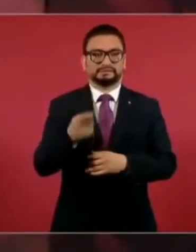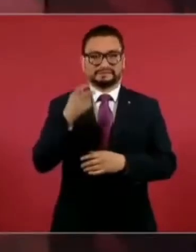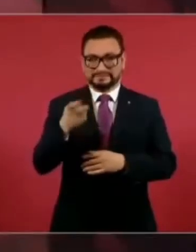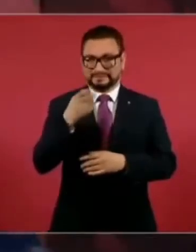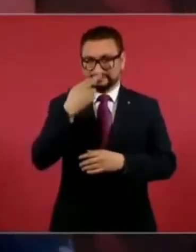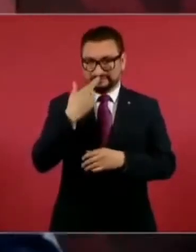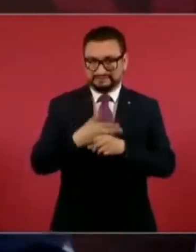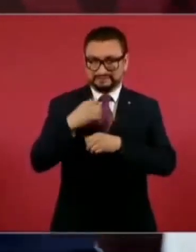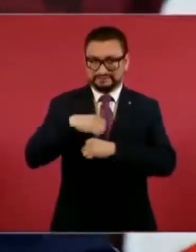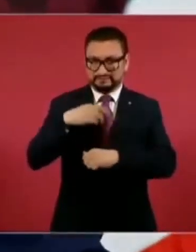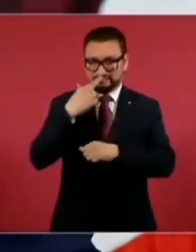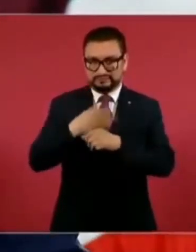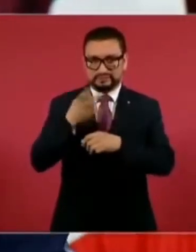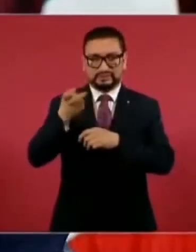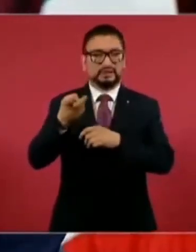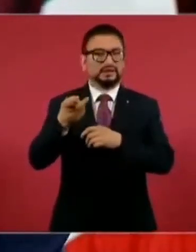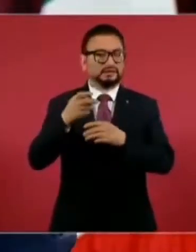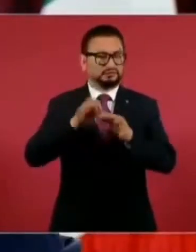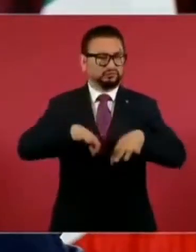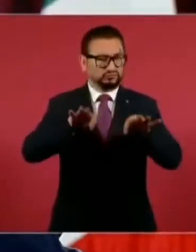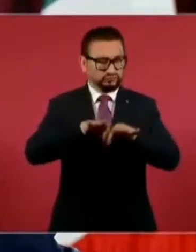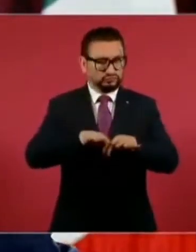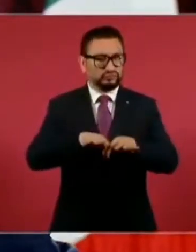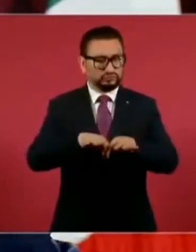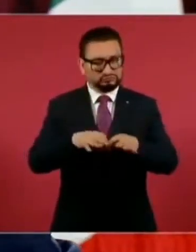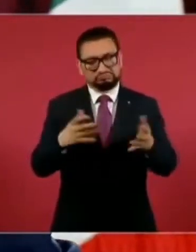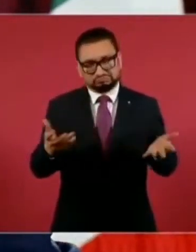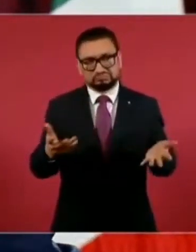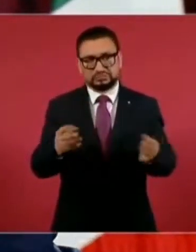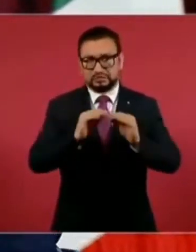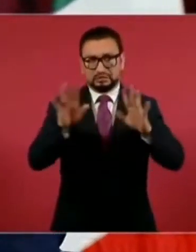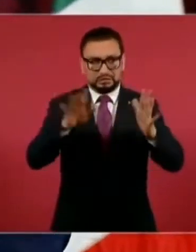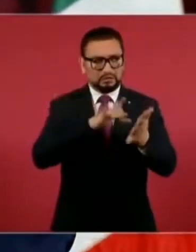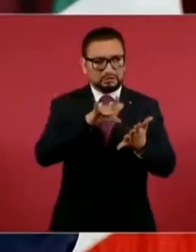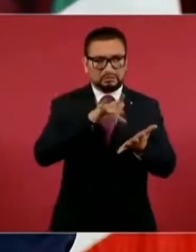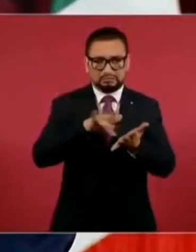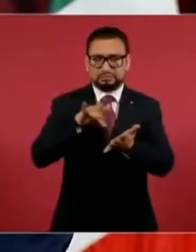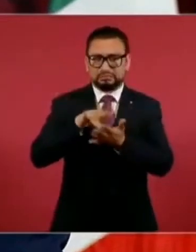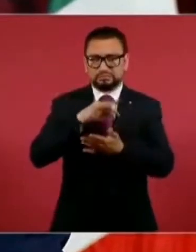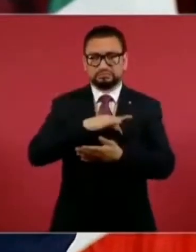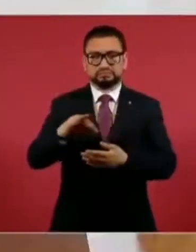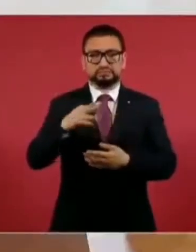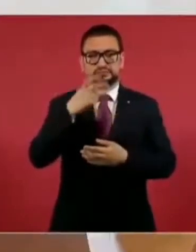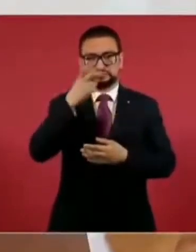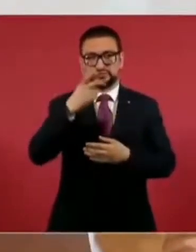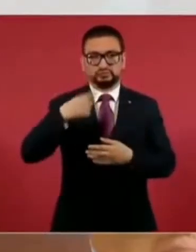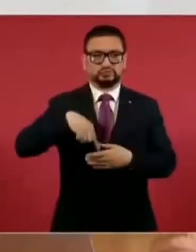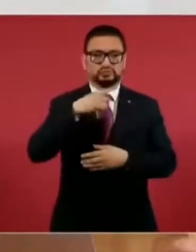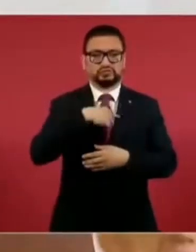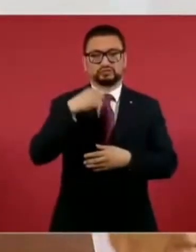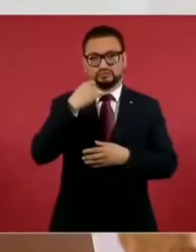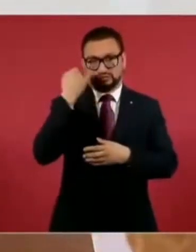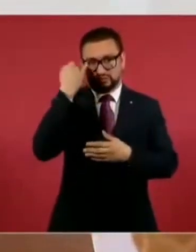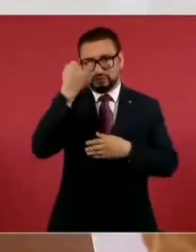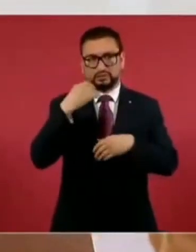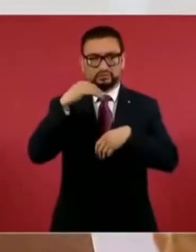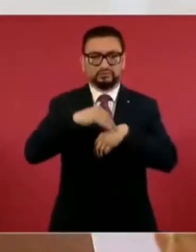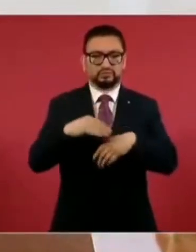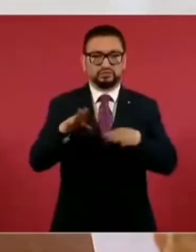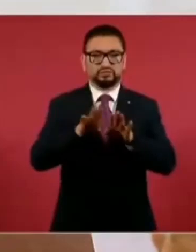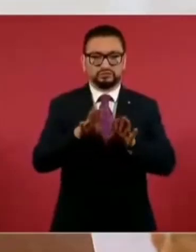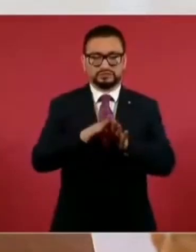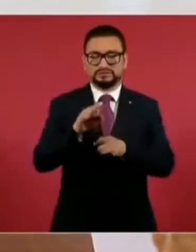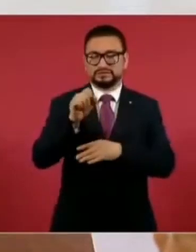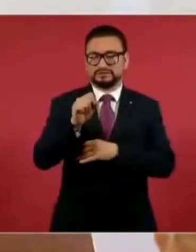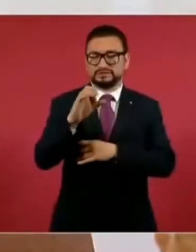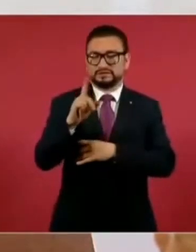función no sea importante para apoyar a los productores. Entonces creamos esta dependencia Segalmex